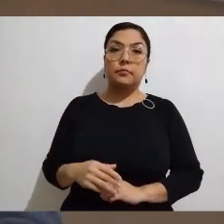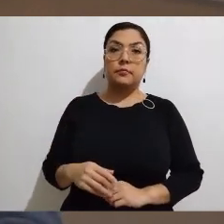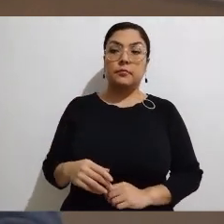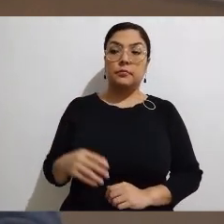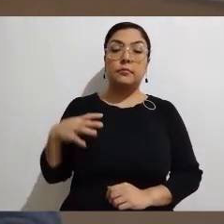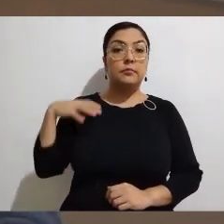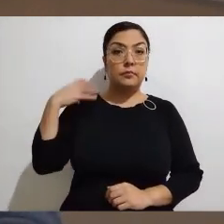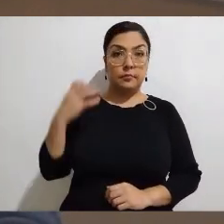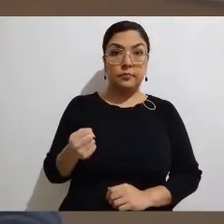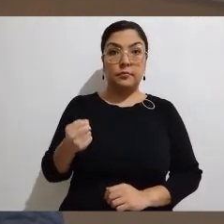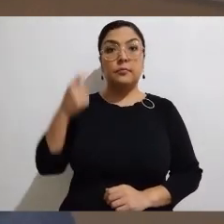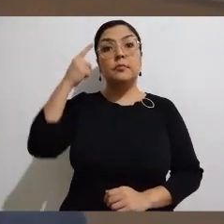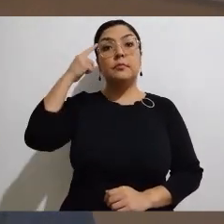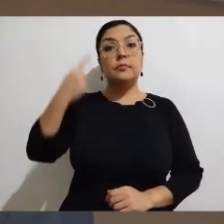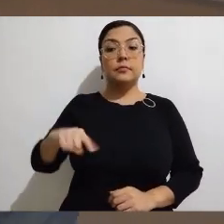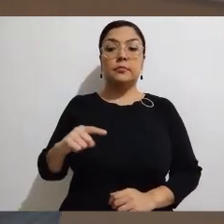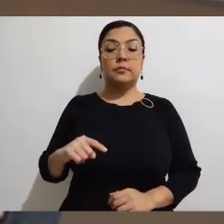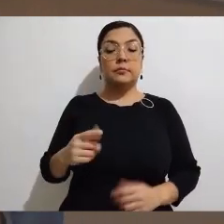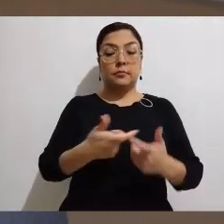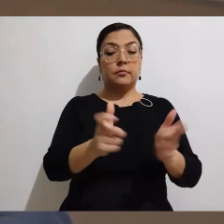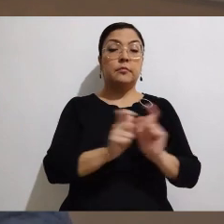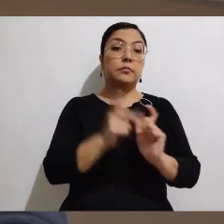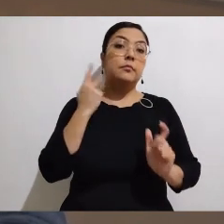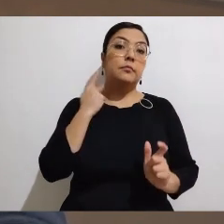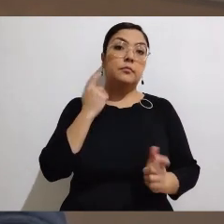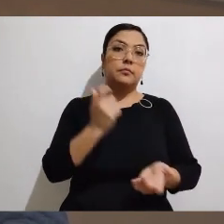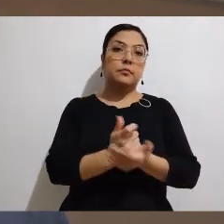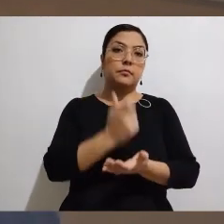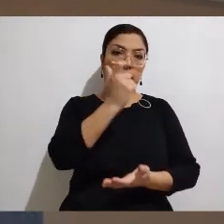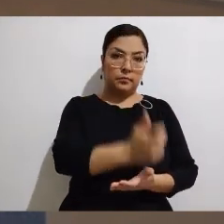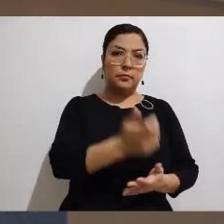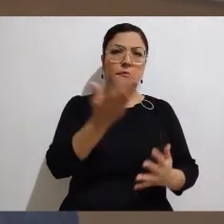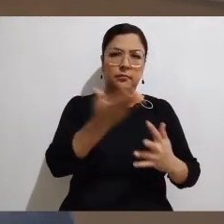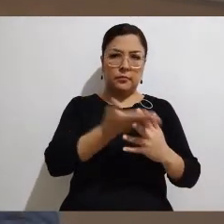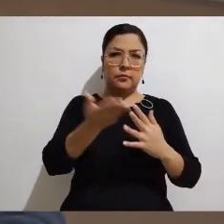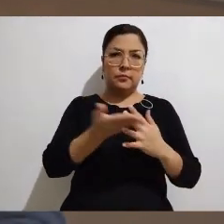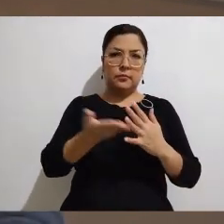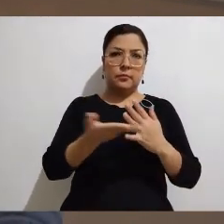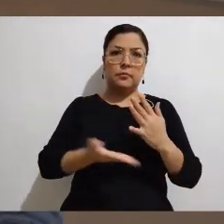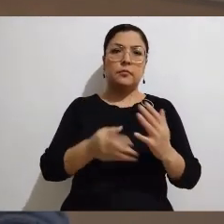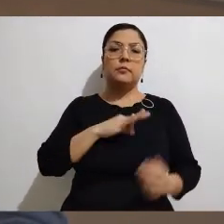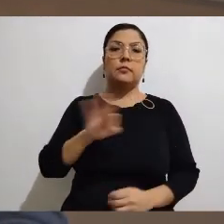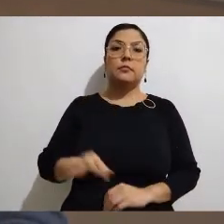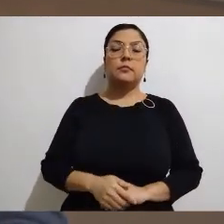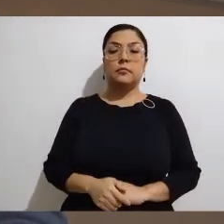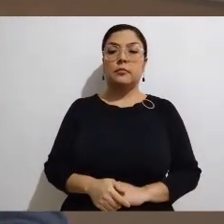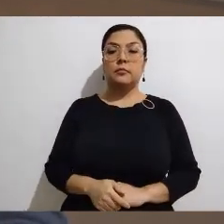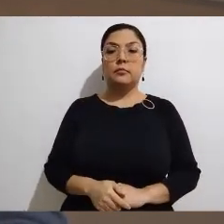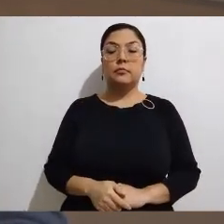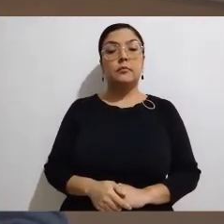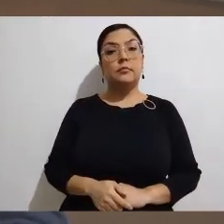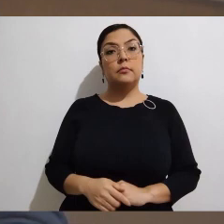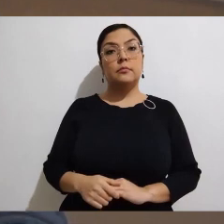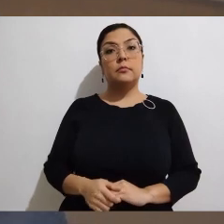que se les otorguen el financiamiento público a los partidos políticos, entre otras cosas. Por ahí va a tener algunas